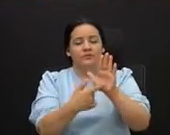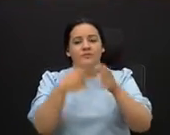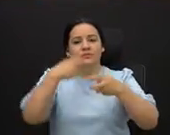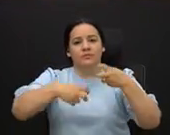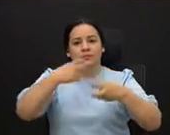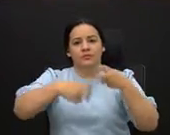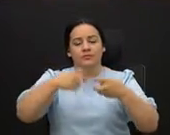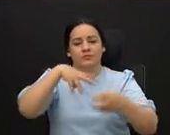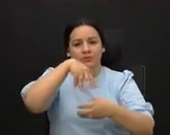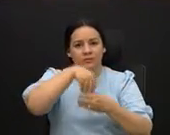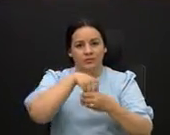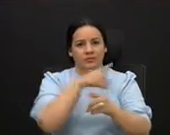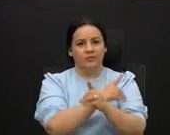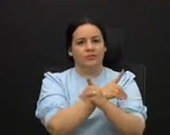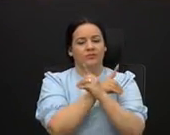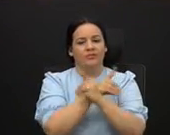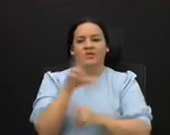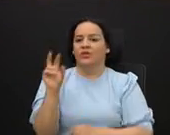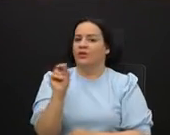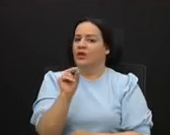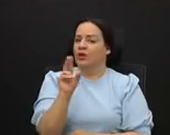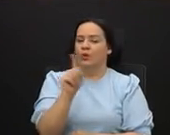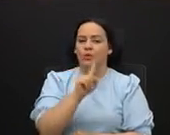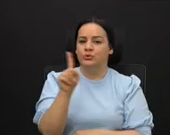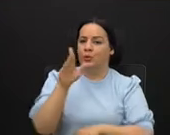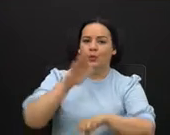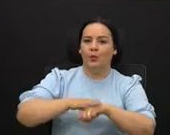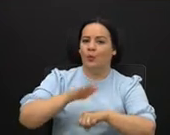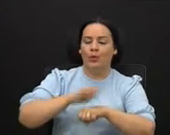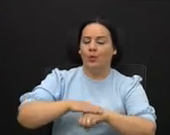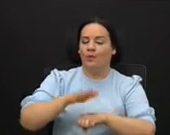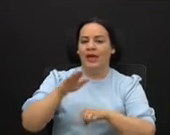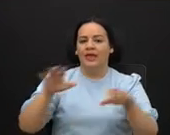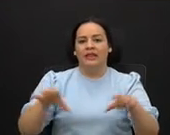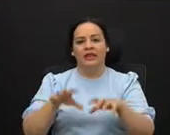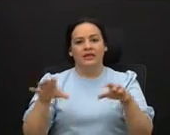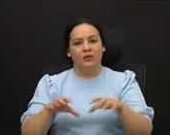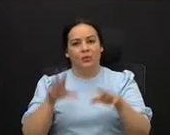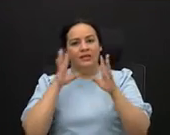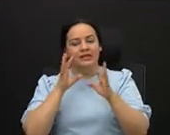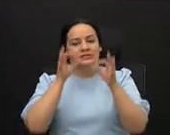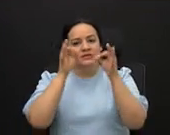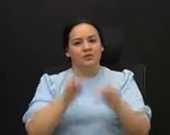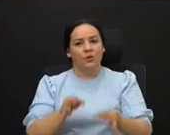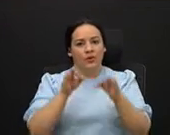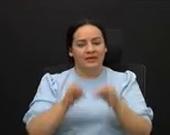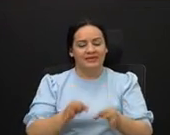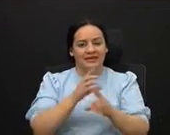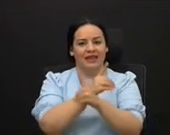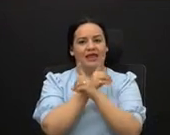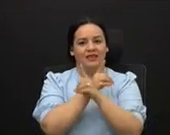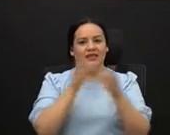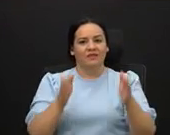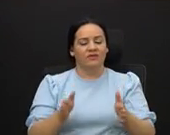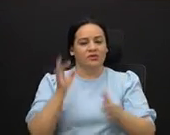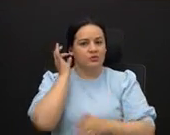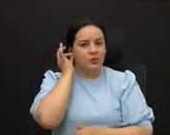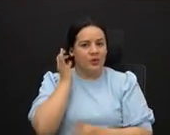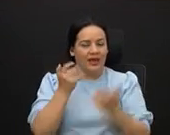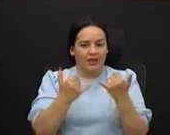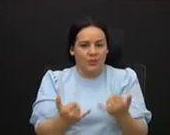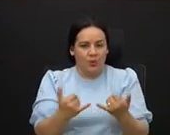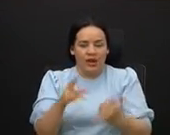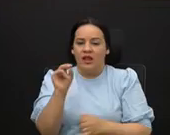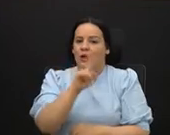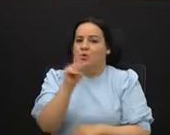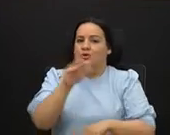en la Defensoría y que no son culpa de las actuaciones y decisiones de la defensora actual. No